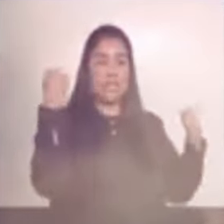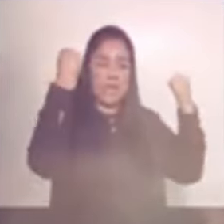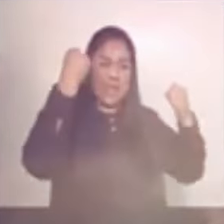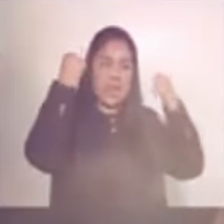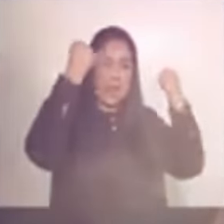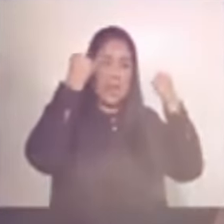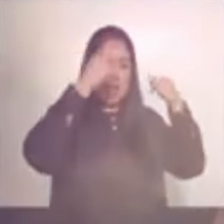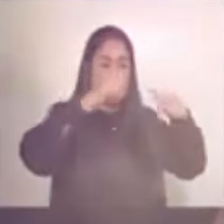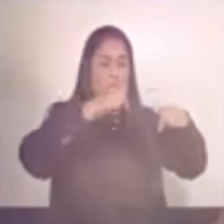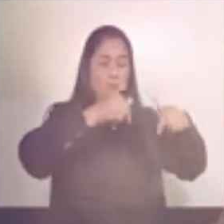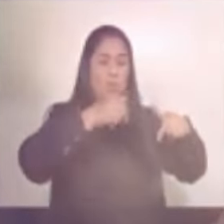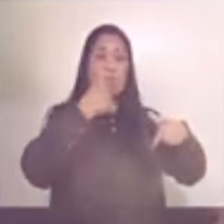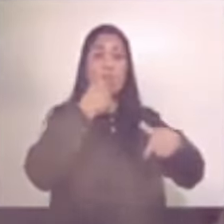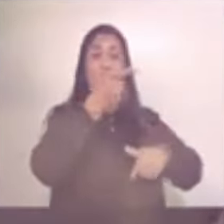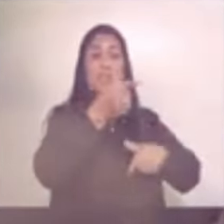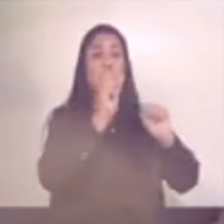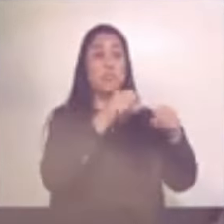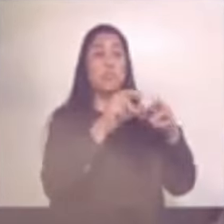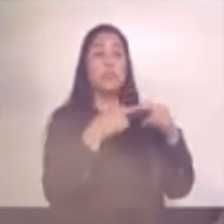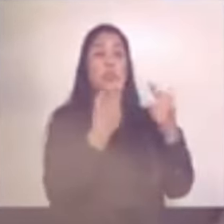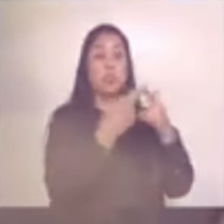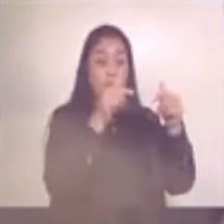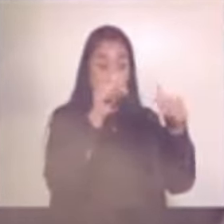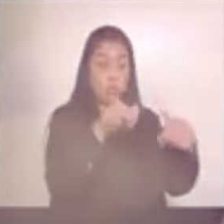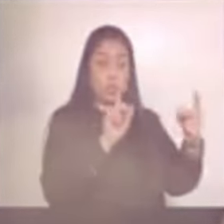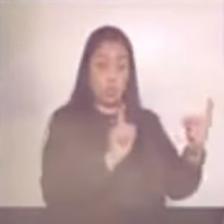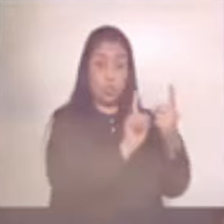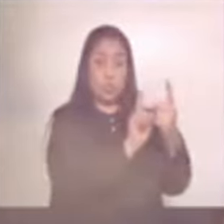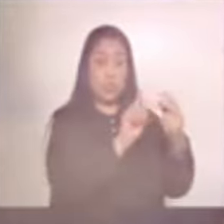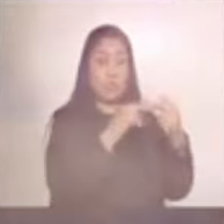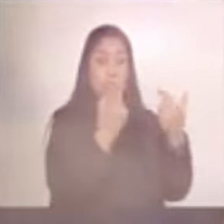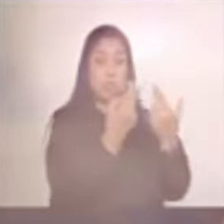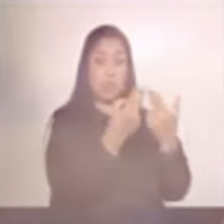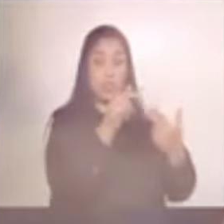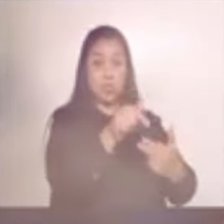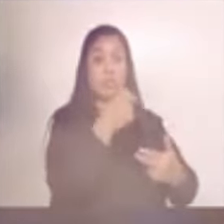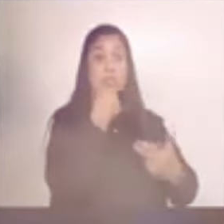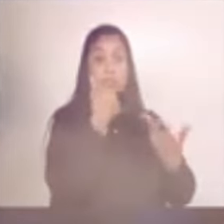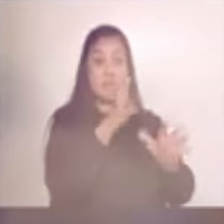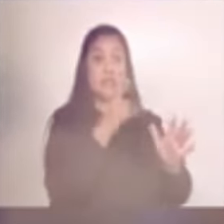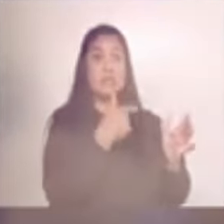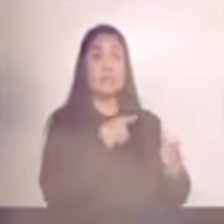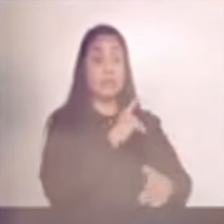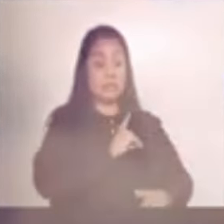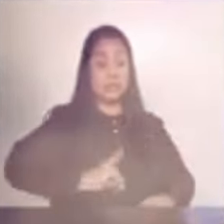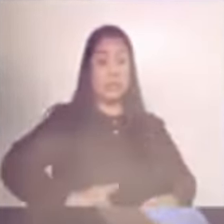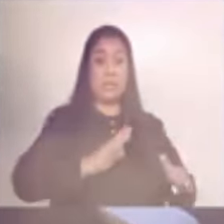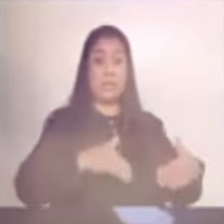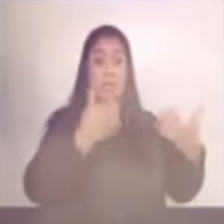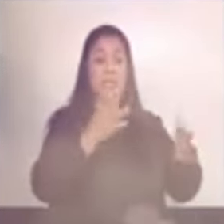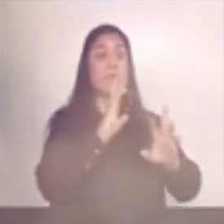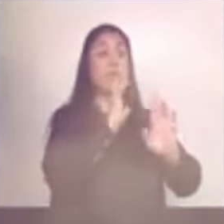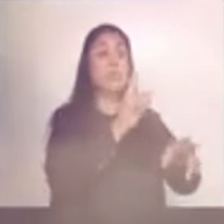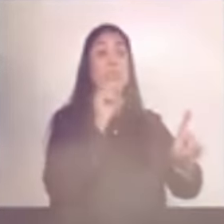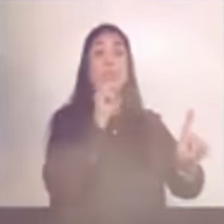hoy, ellos piden poder reunirse con usted directamente y dicen que se le ha enviado a un delegado y no se le ha brindado una respuesta